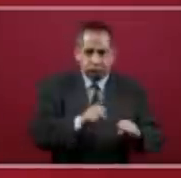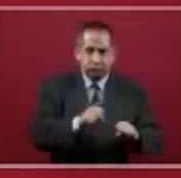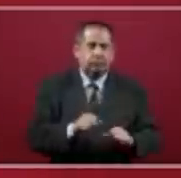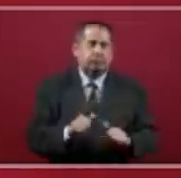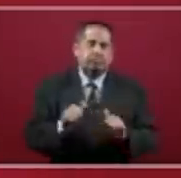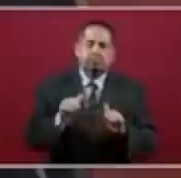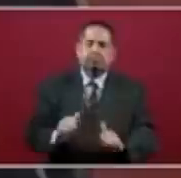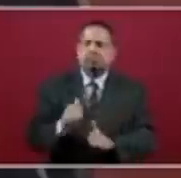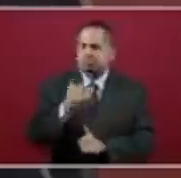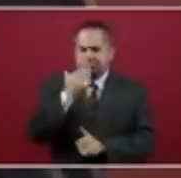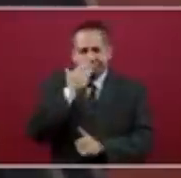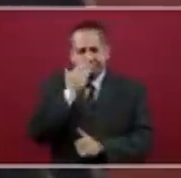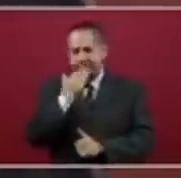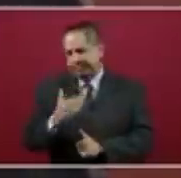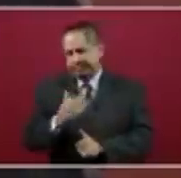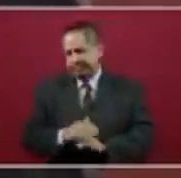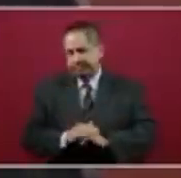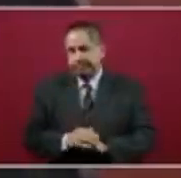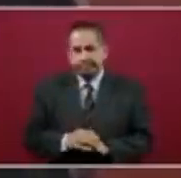aplicando,